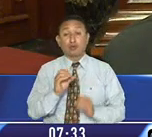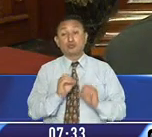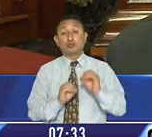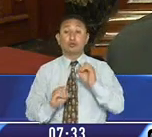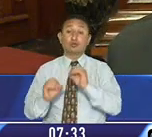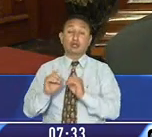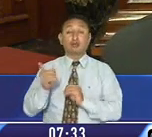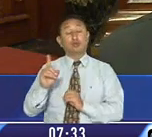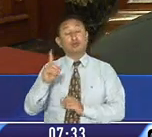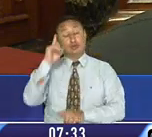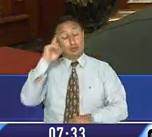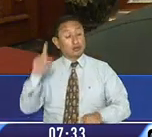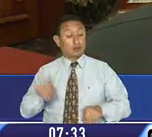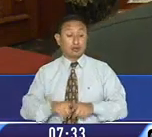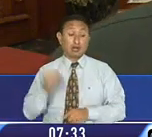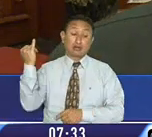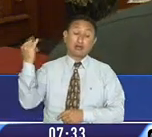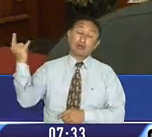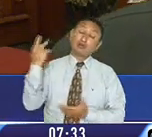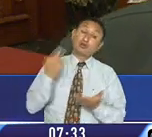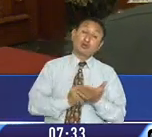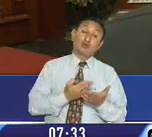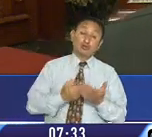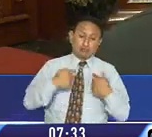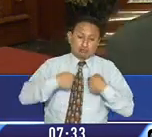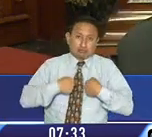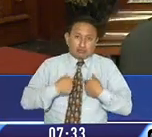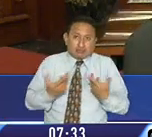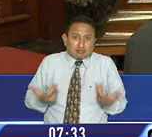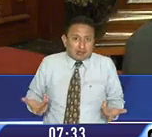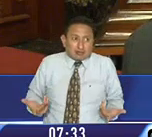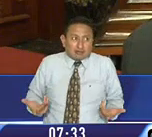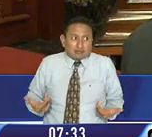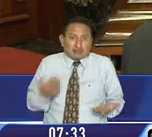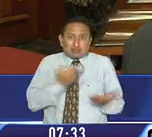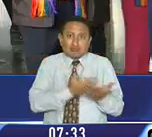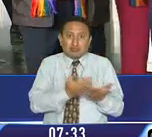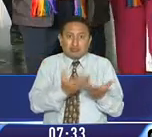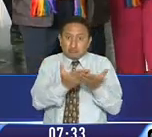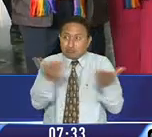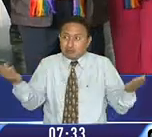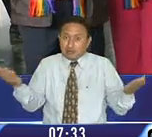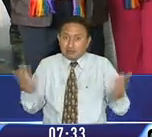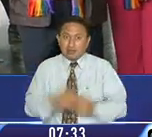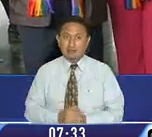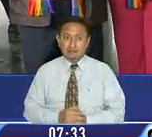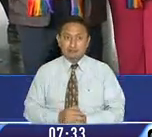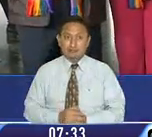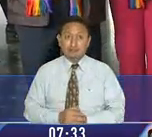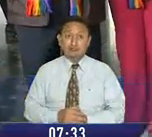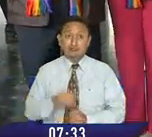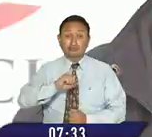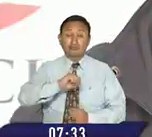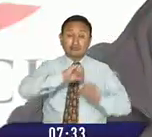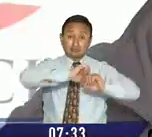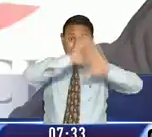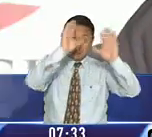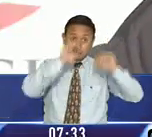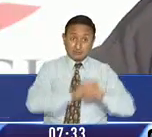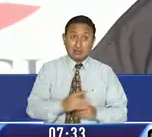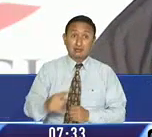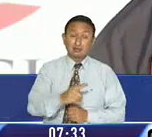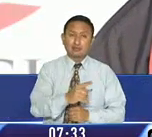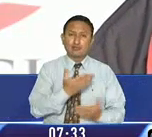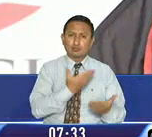que los industriales quieren reunirse conmigo, si las sesiones fueron abiertas. En efecto, en horas de la mañana nuevas exigencias se plantearon